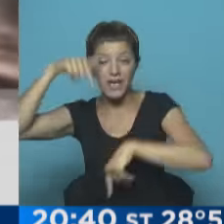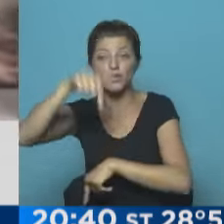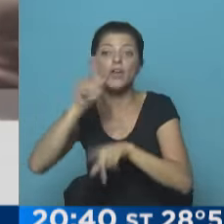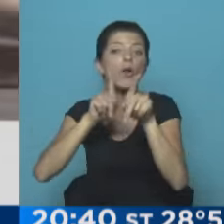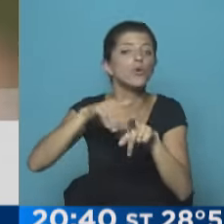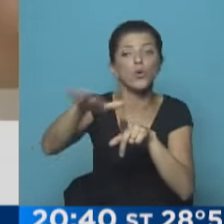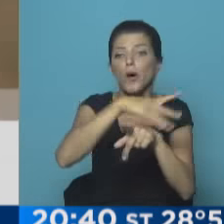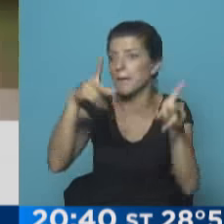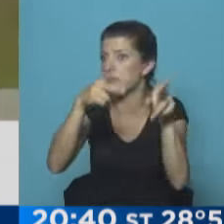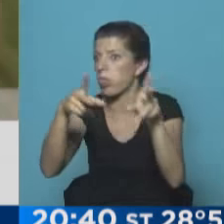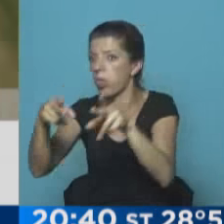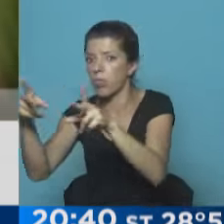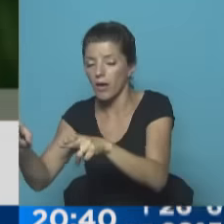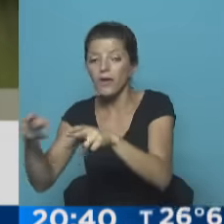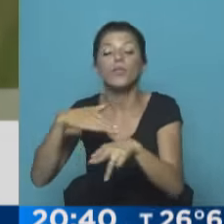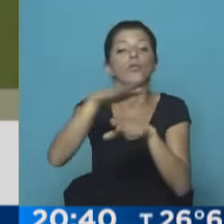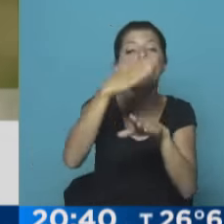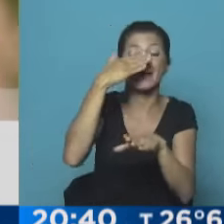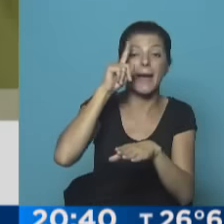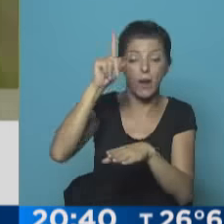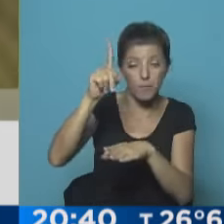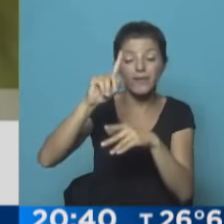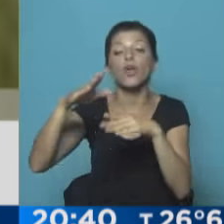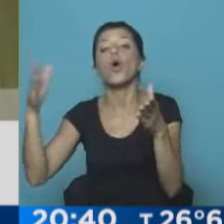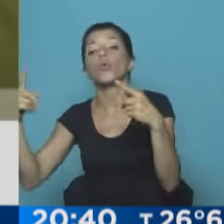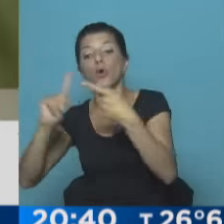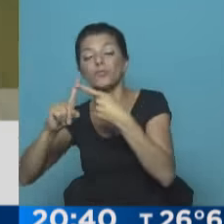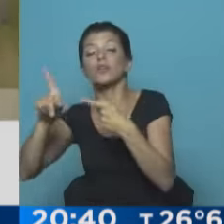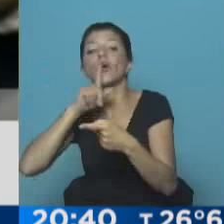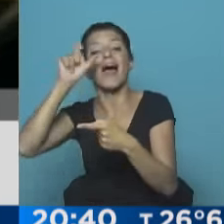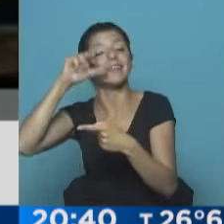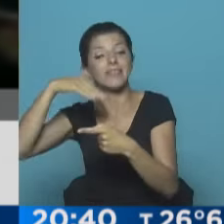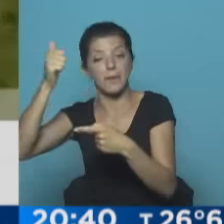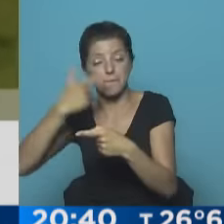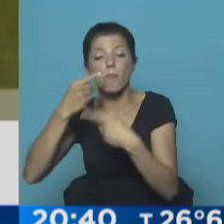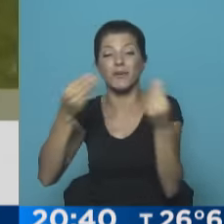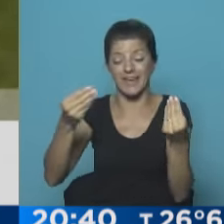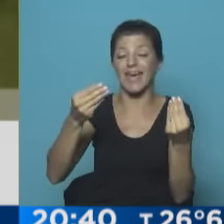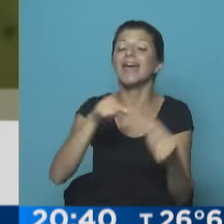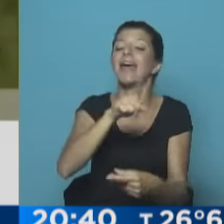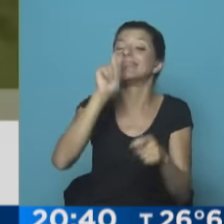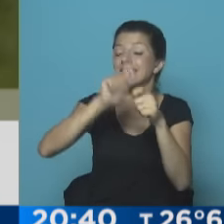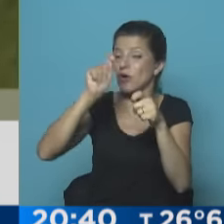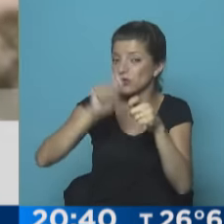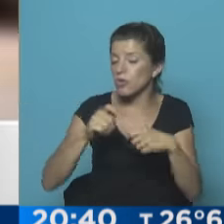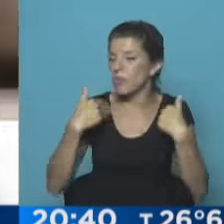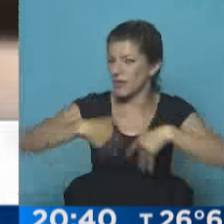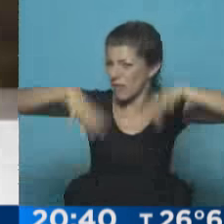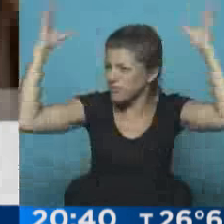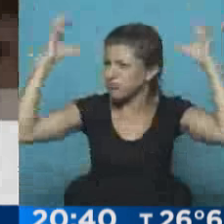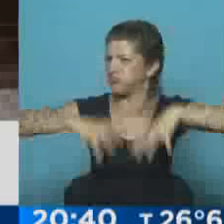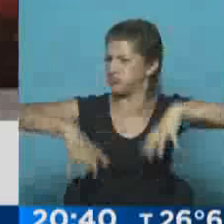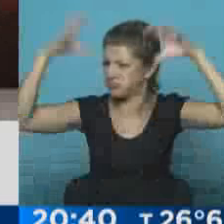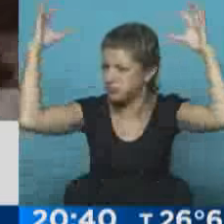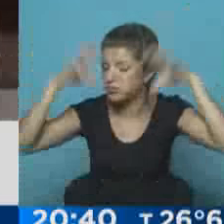la competencia que unía Villa Carlos Paz con Termas de Riondo, porque en Santiago del Estero había muchas probabilidades de lluvias fuertes.